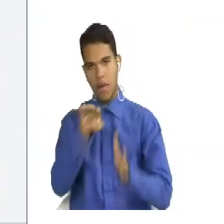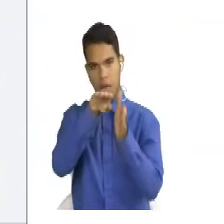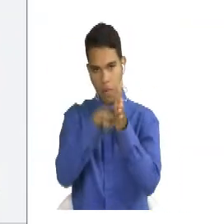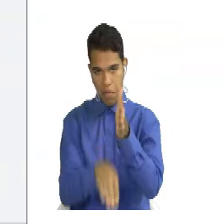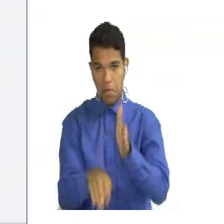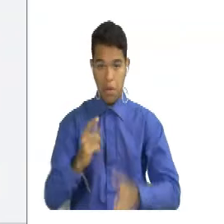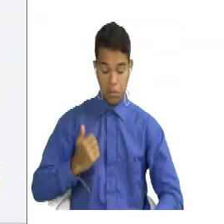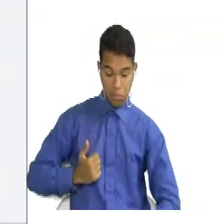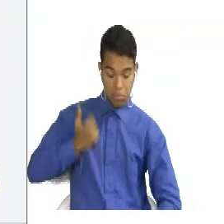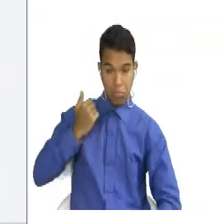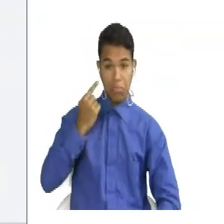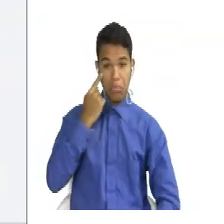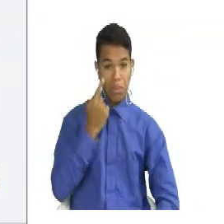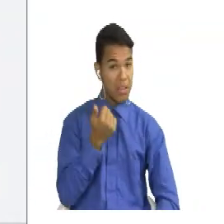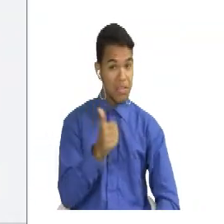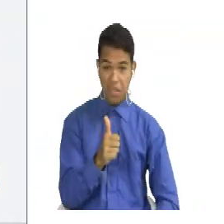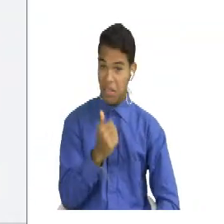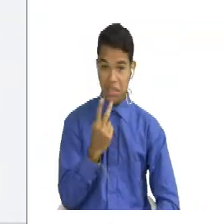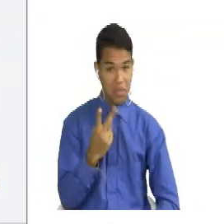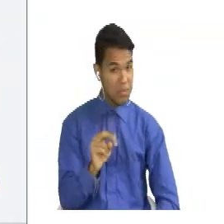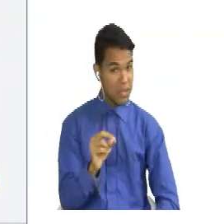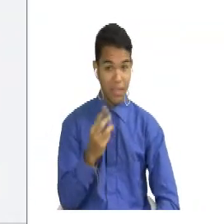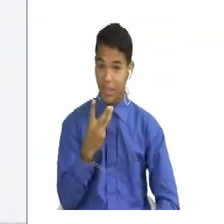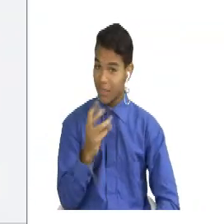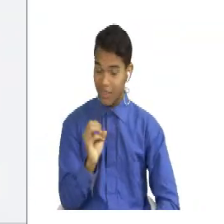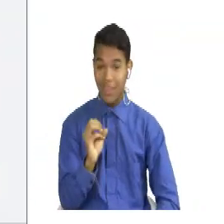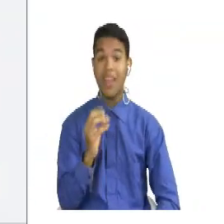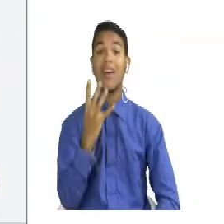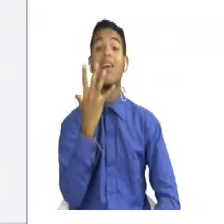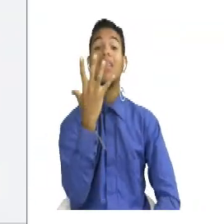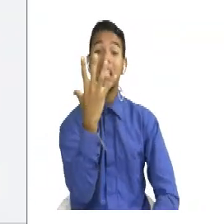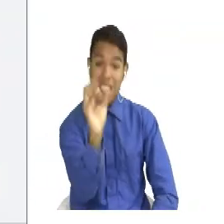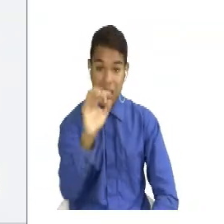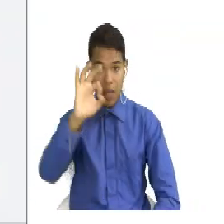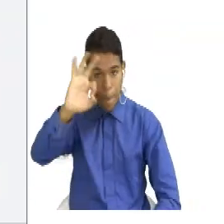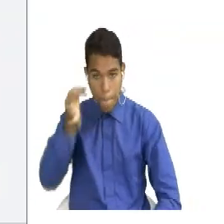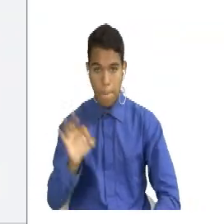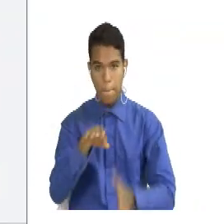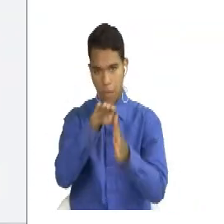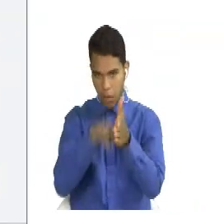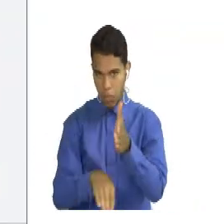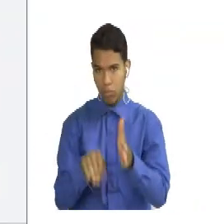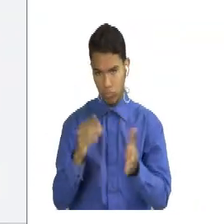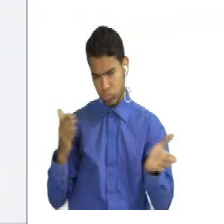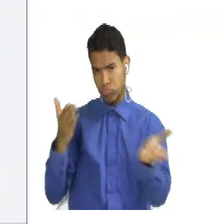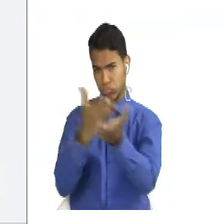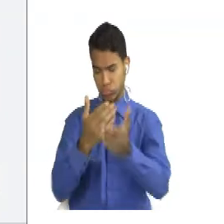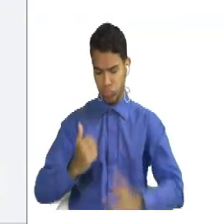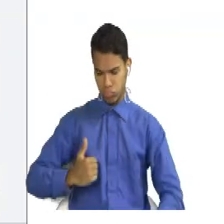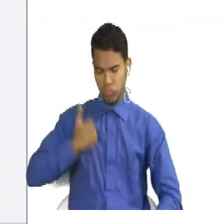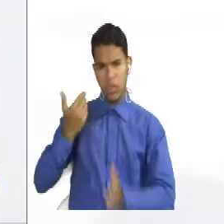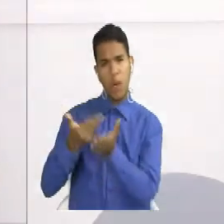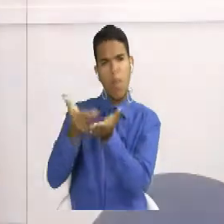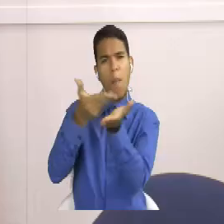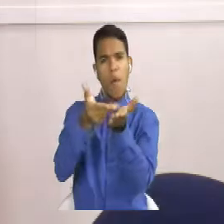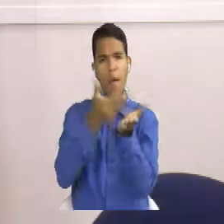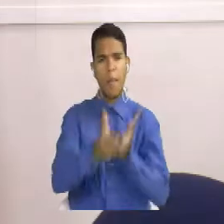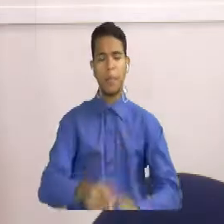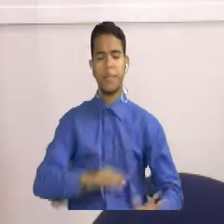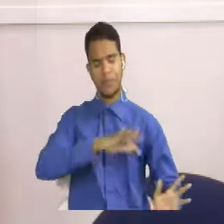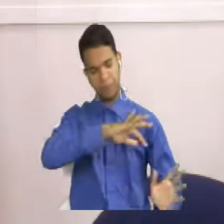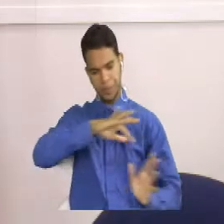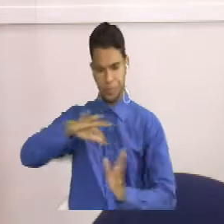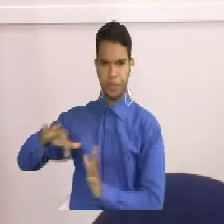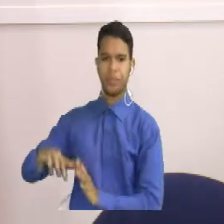No es el 10, ni el 20, ni el 30, es el 50% de descuento, así que aprovechen los descuentos en Adrián Hernández. Bueno, Magda,